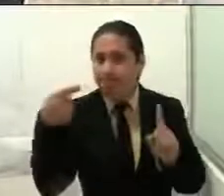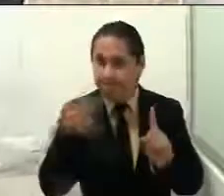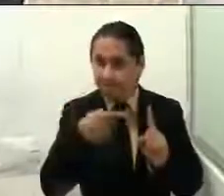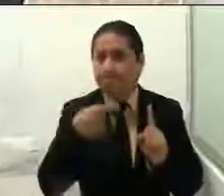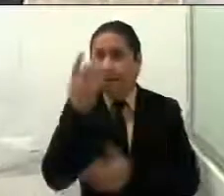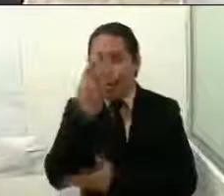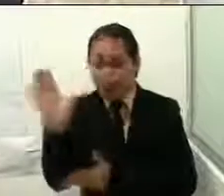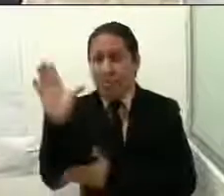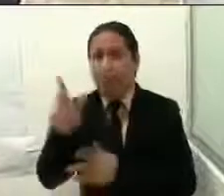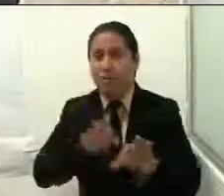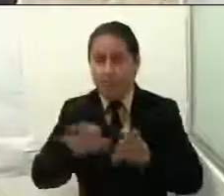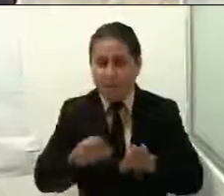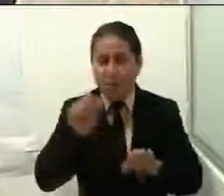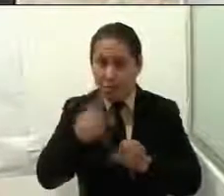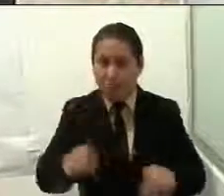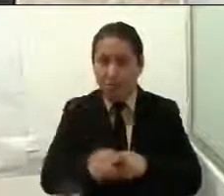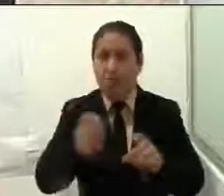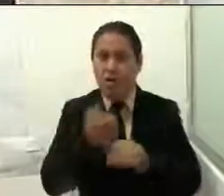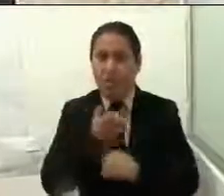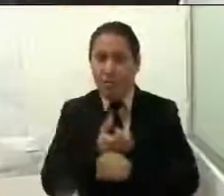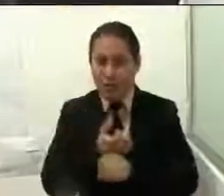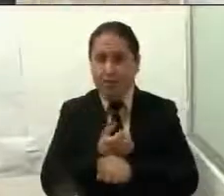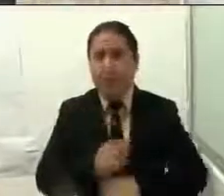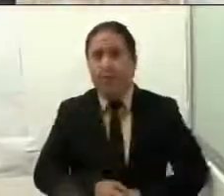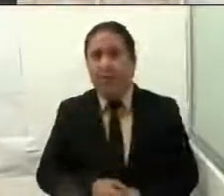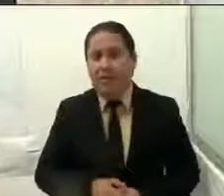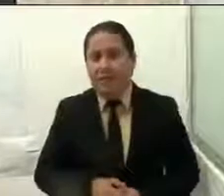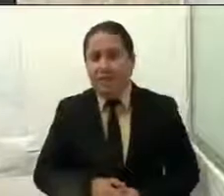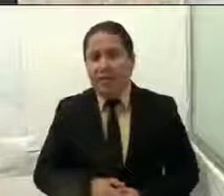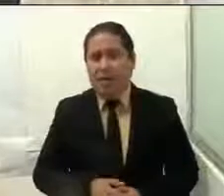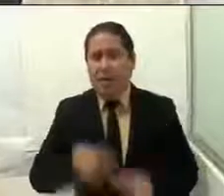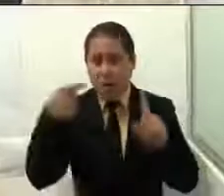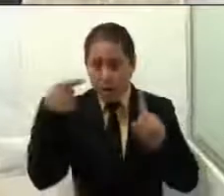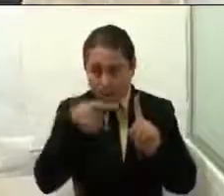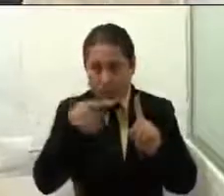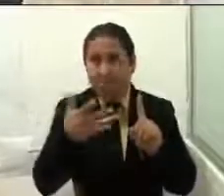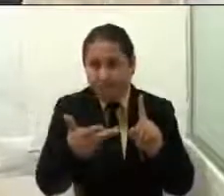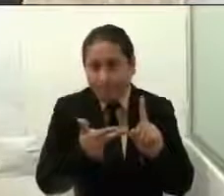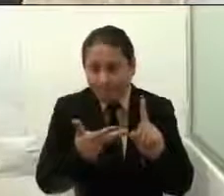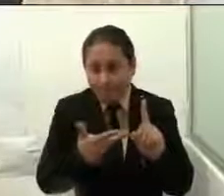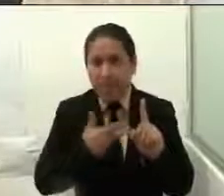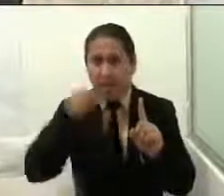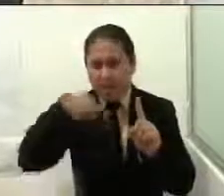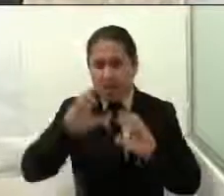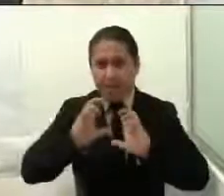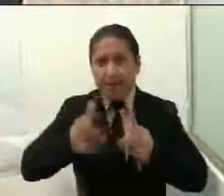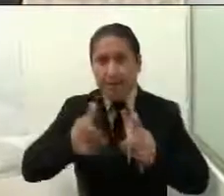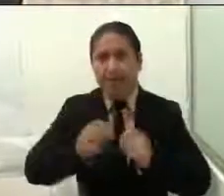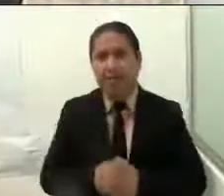y productores de chiapas precisamente vamos a encontrar que en chiapas